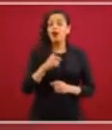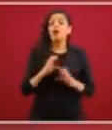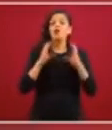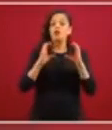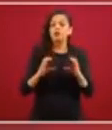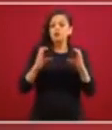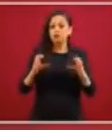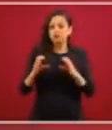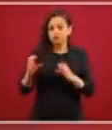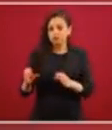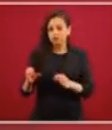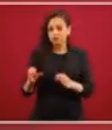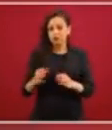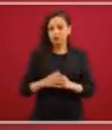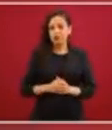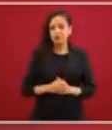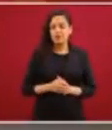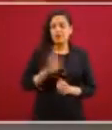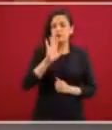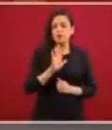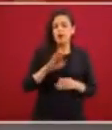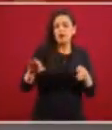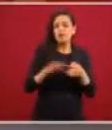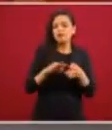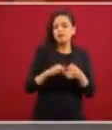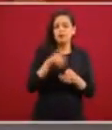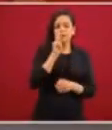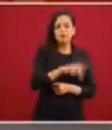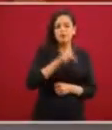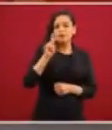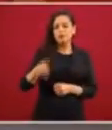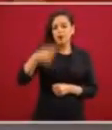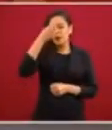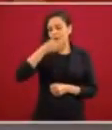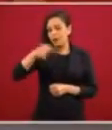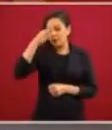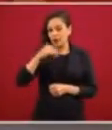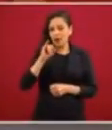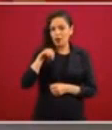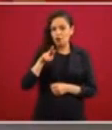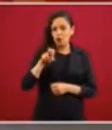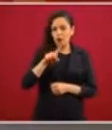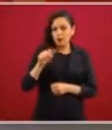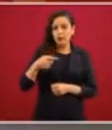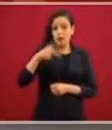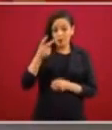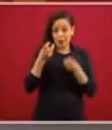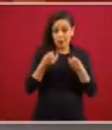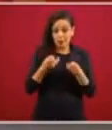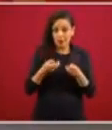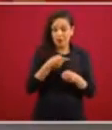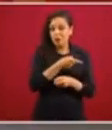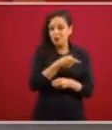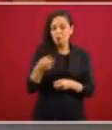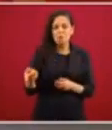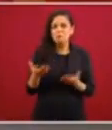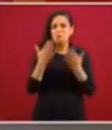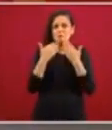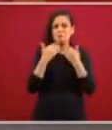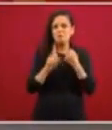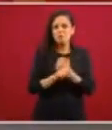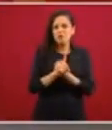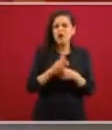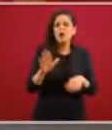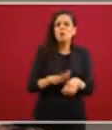manera semejante a lo que ocurre con la influenza, pero aquí afortunadamente no es el caso. ¿Por qué? No se sabe todavía. Este